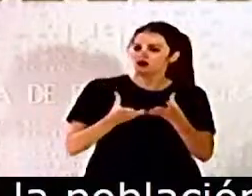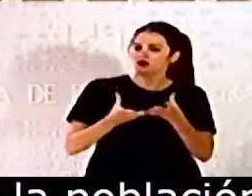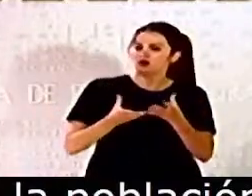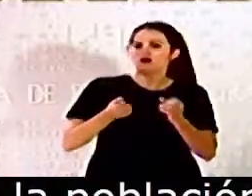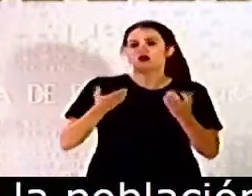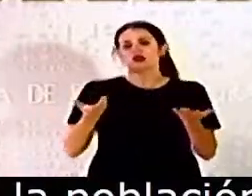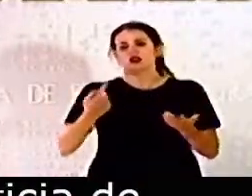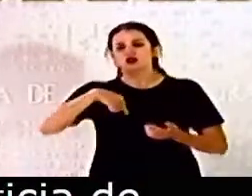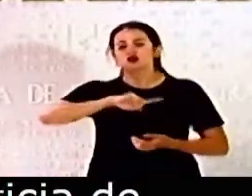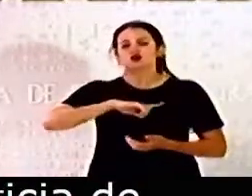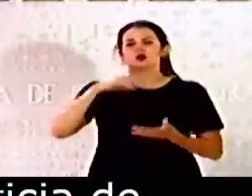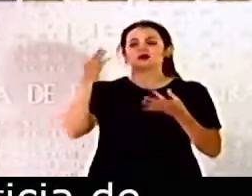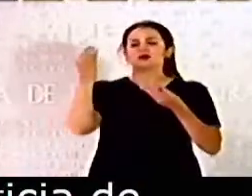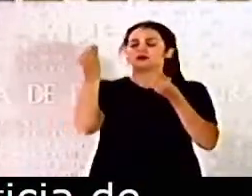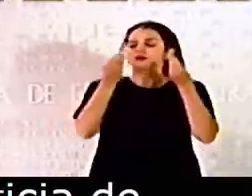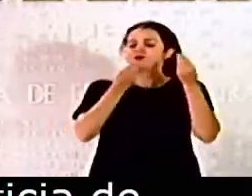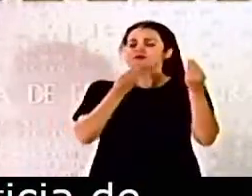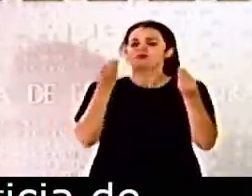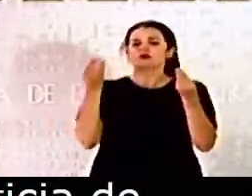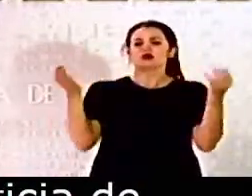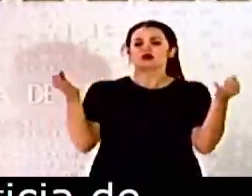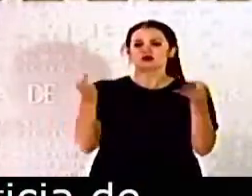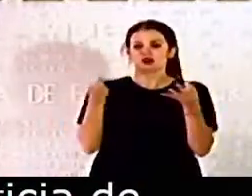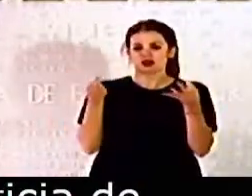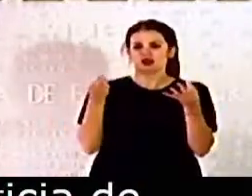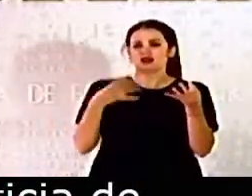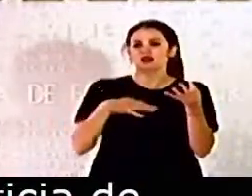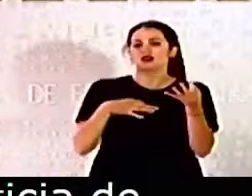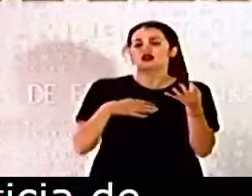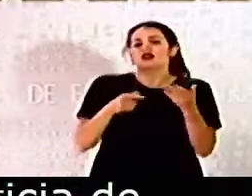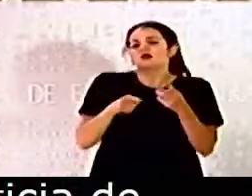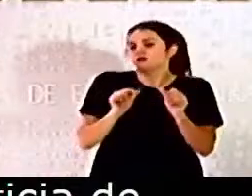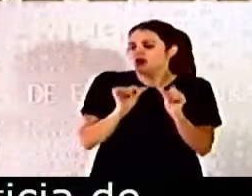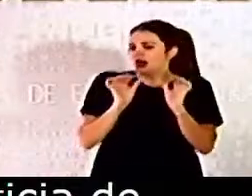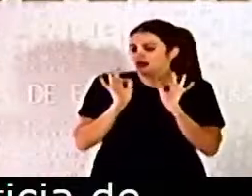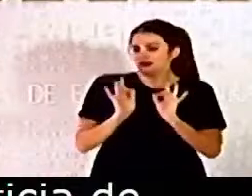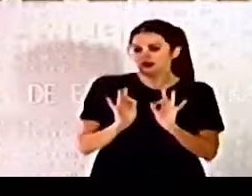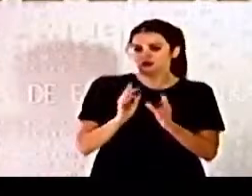decidido que lo haremos de esta forma.